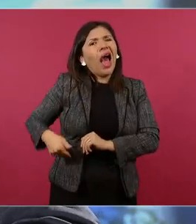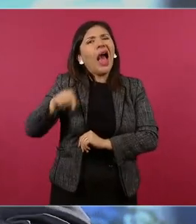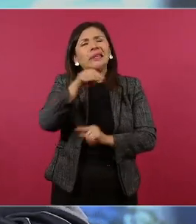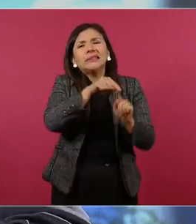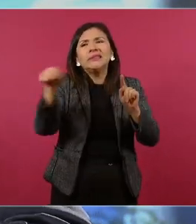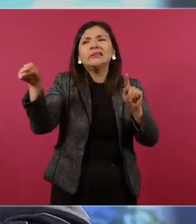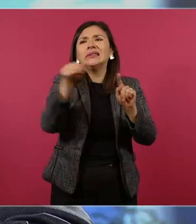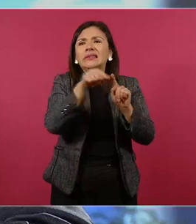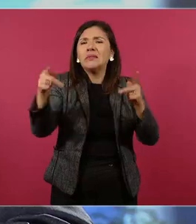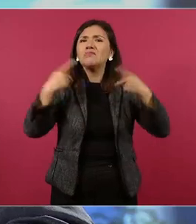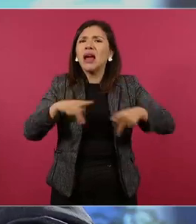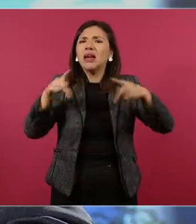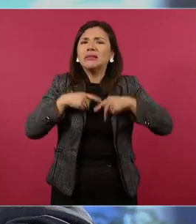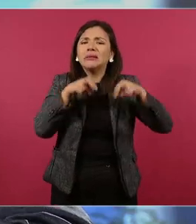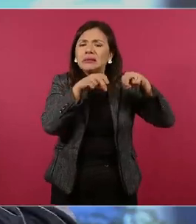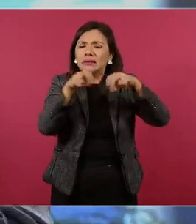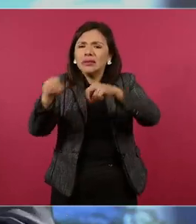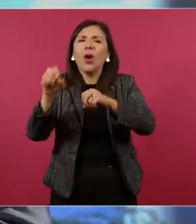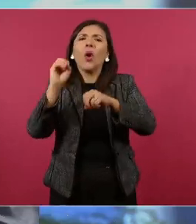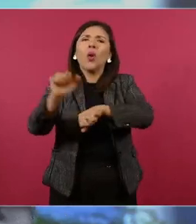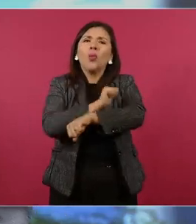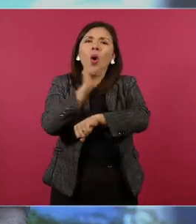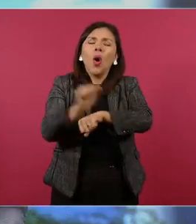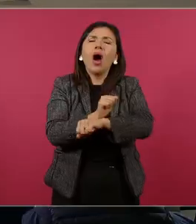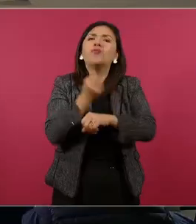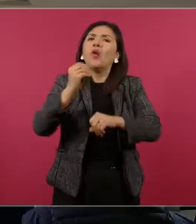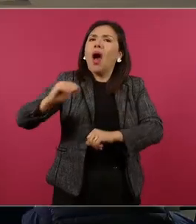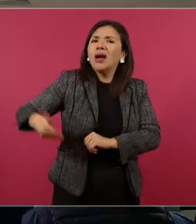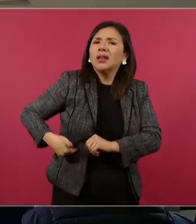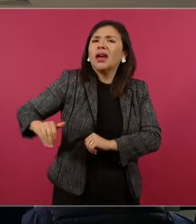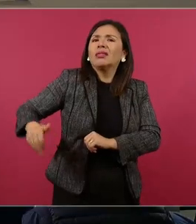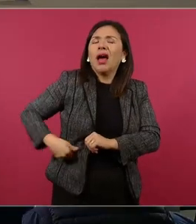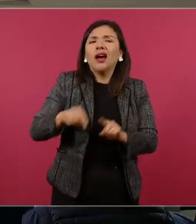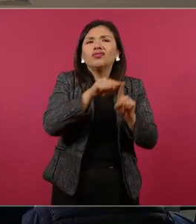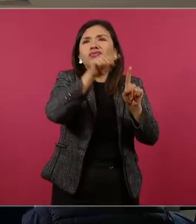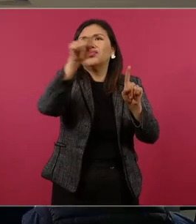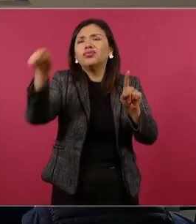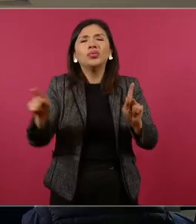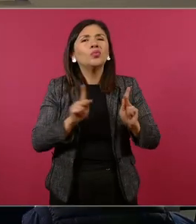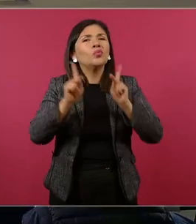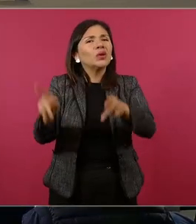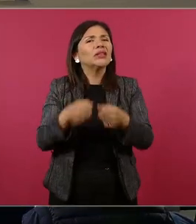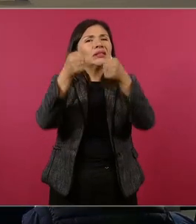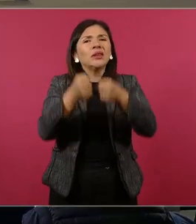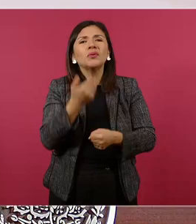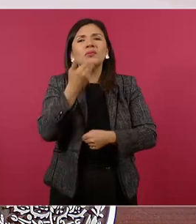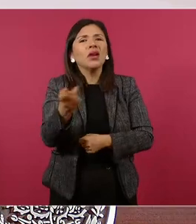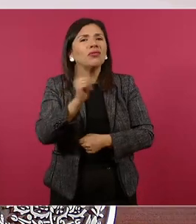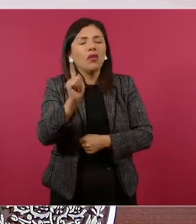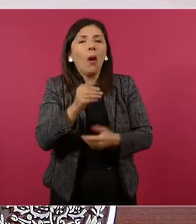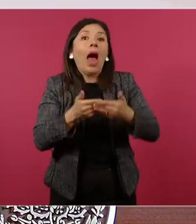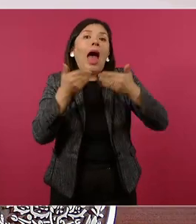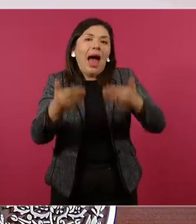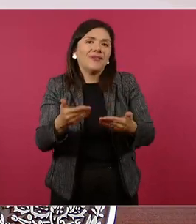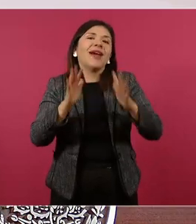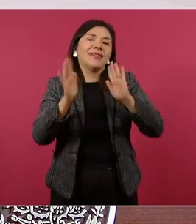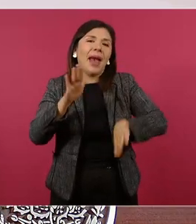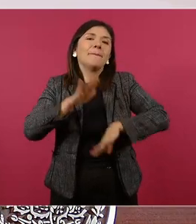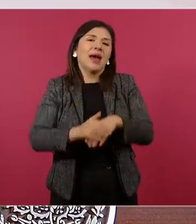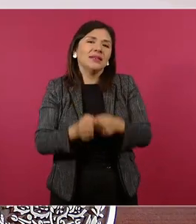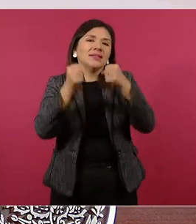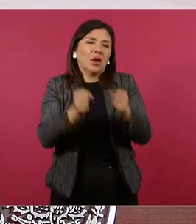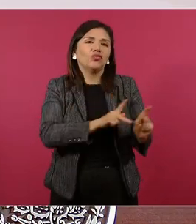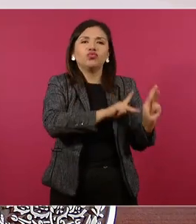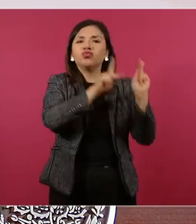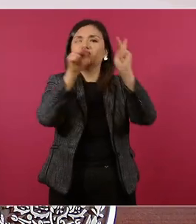el cruce de las personas y de de vehículos motorizados que pasaban por el puente ferroviario ahora Lo pueden hacer con